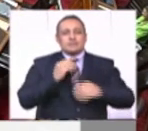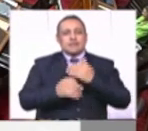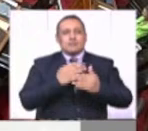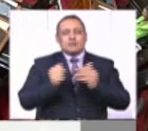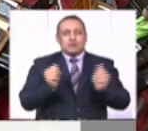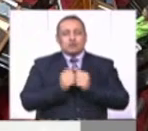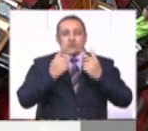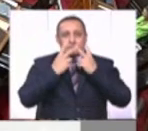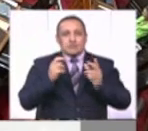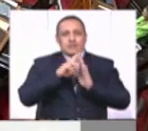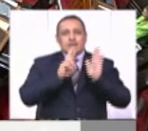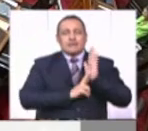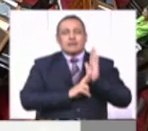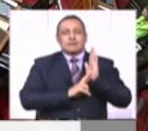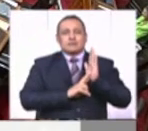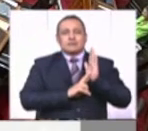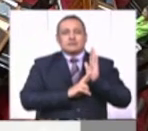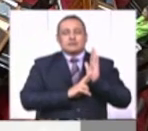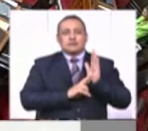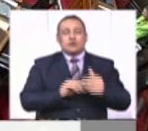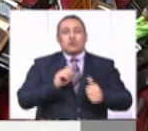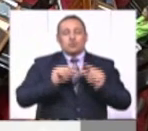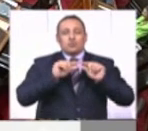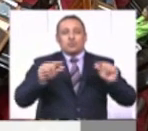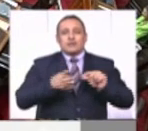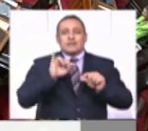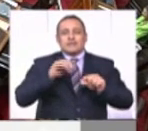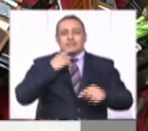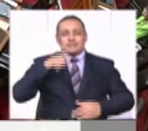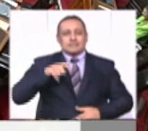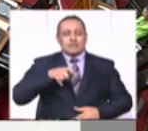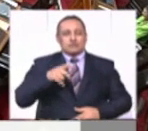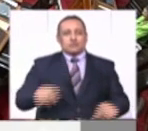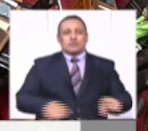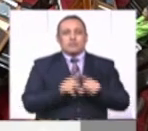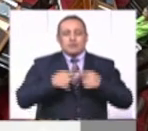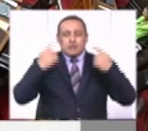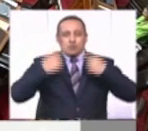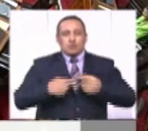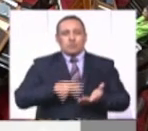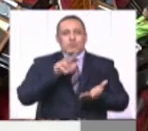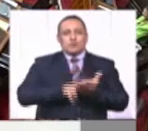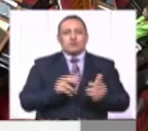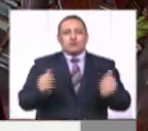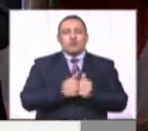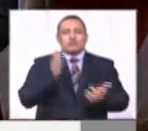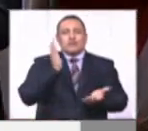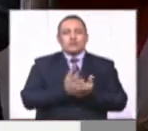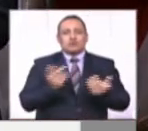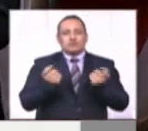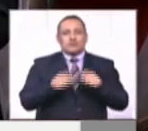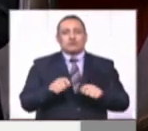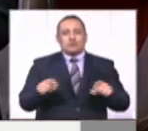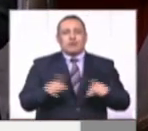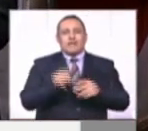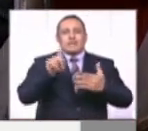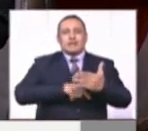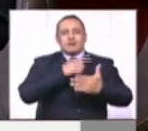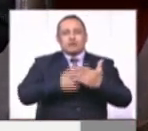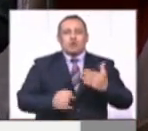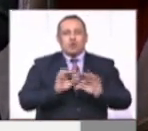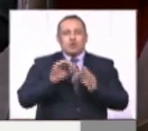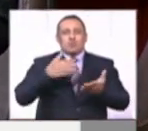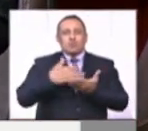observando las siguientes reglas inciso I parte pertinente el acuerdo probatorio de sanción de suspensión inhabilitación o